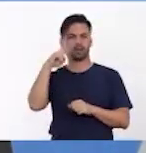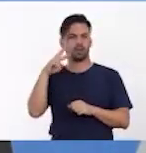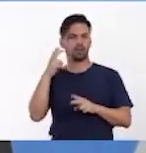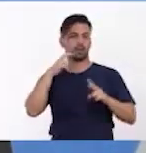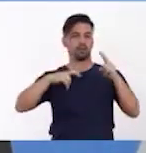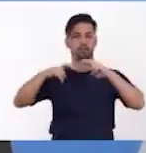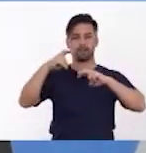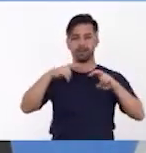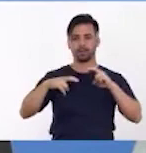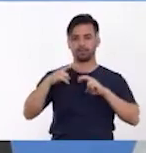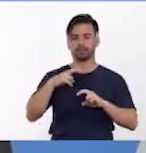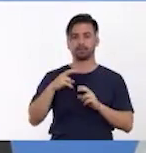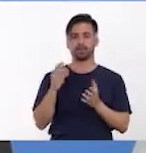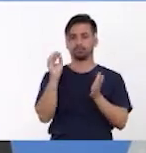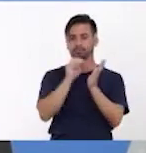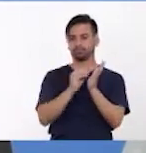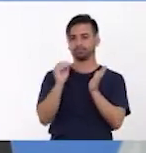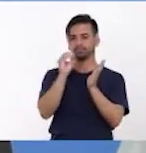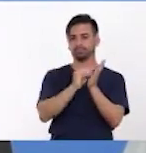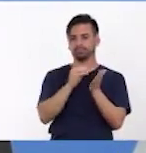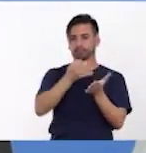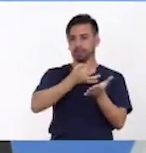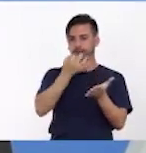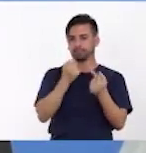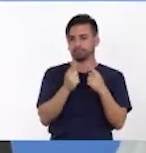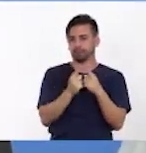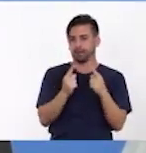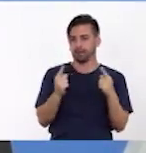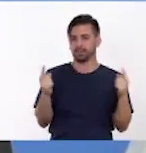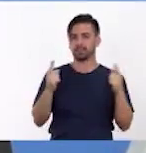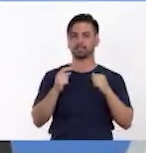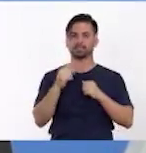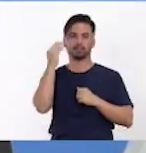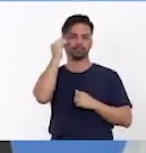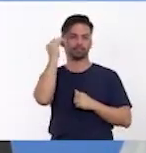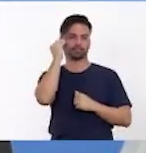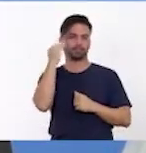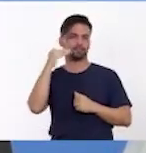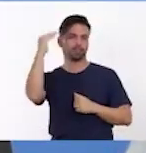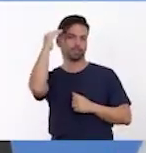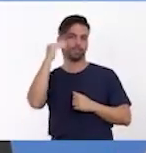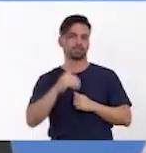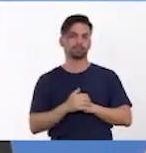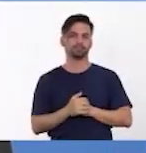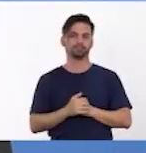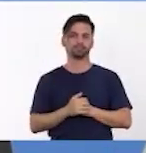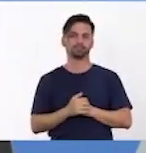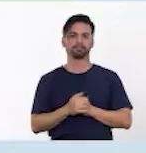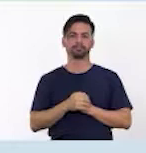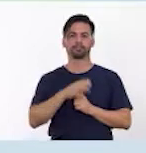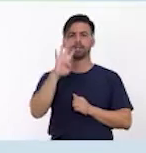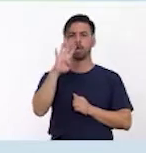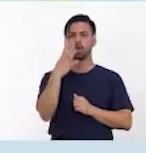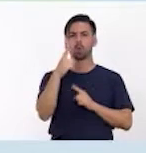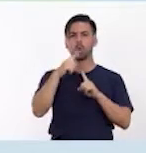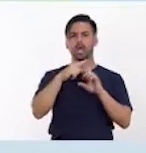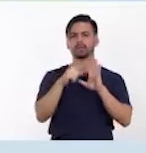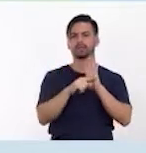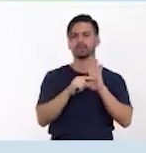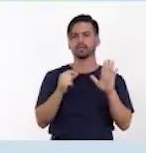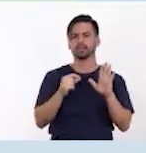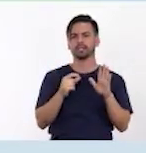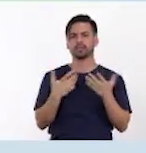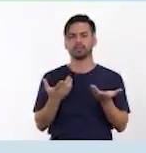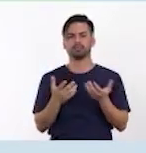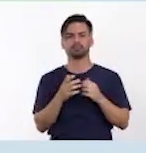los elementos que puedan fortalecernos nuestros conocimientos al respecto. Un cuarto tema son las fajas geográficas